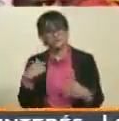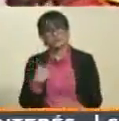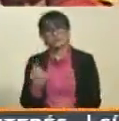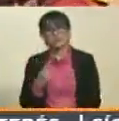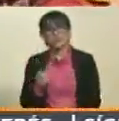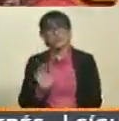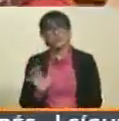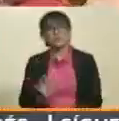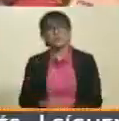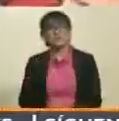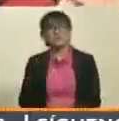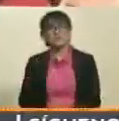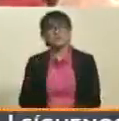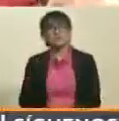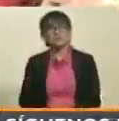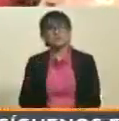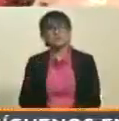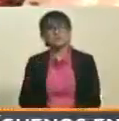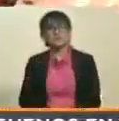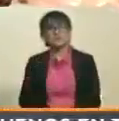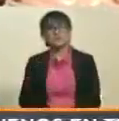Baja la pancarta, por favor.